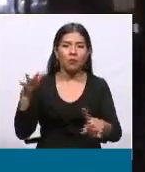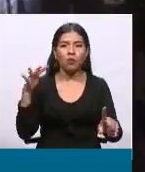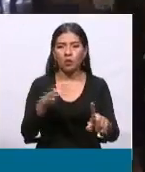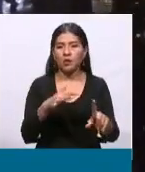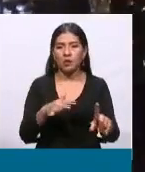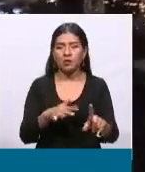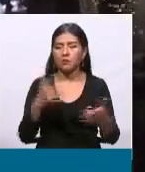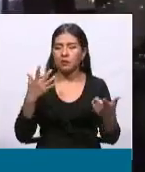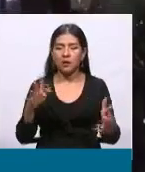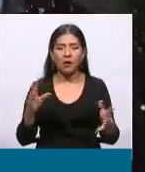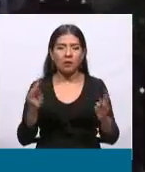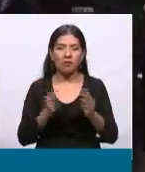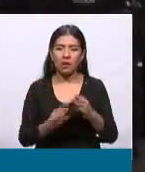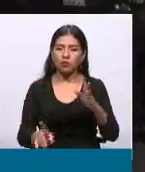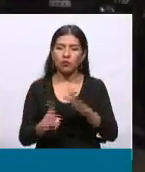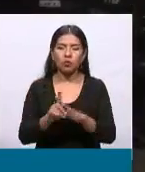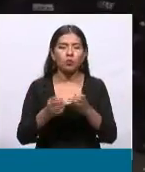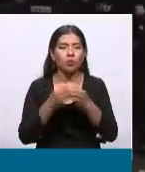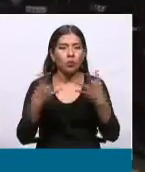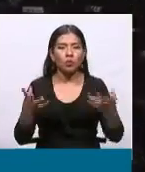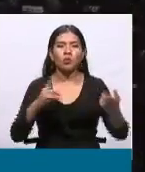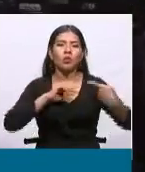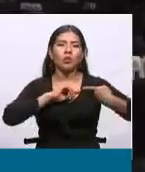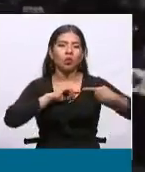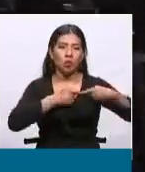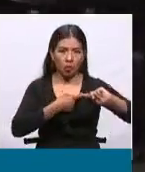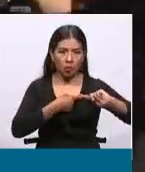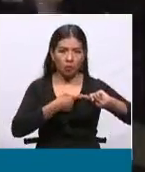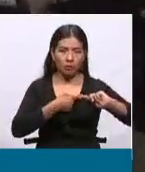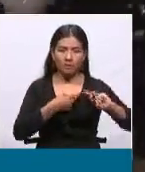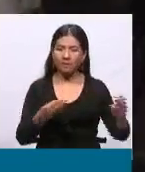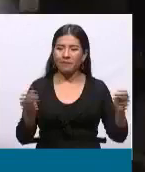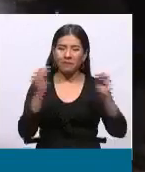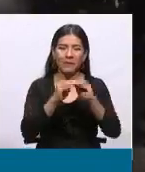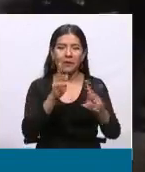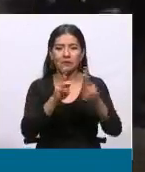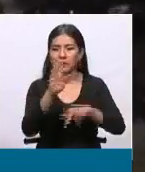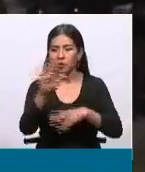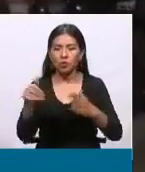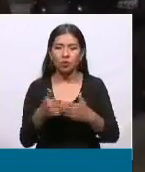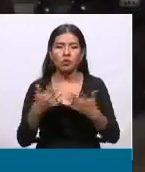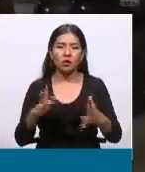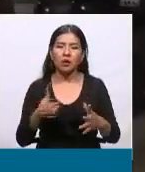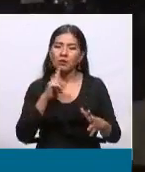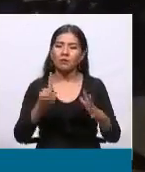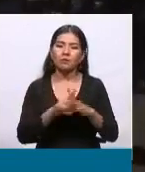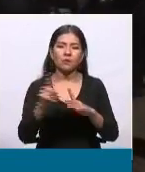generando mucho dolor a la gente que sobre todo está en este momento en esas